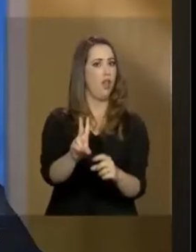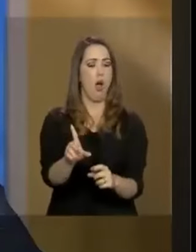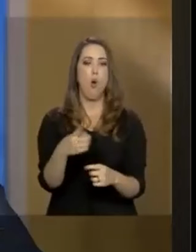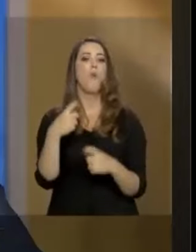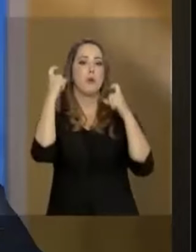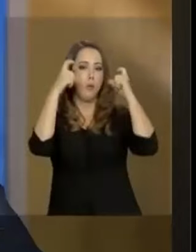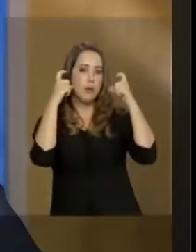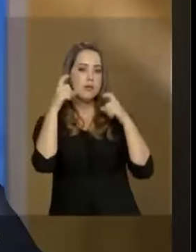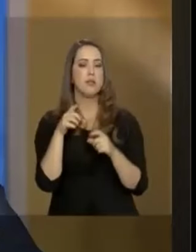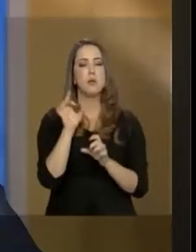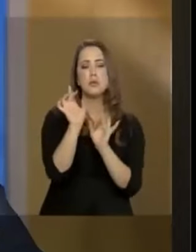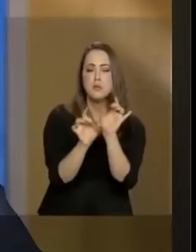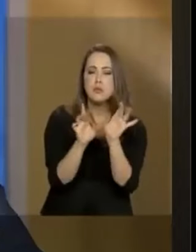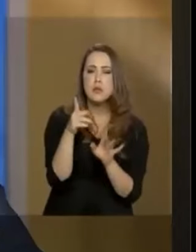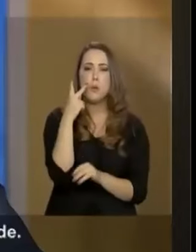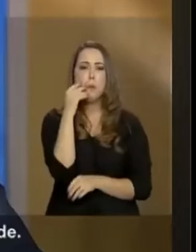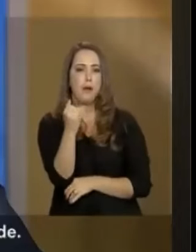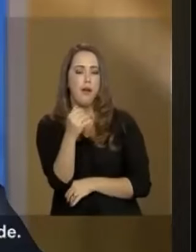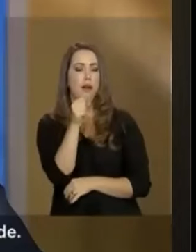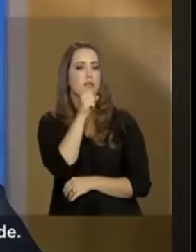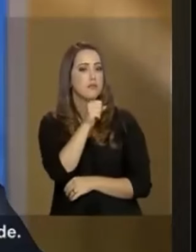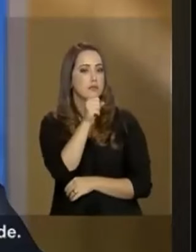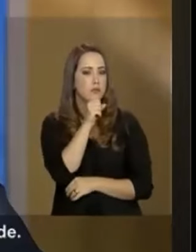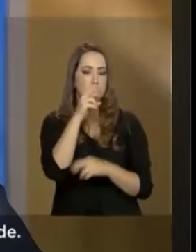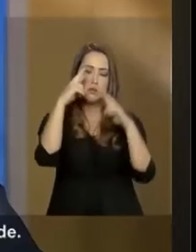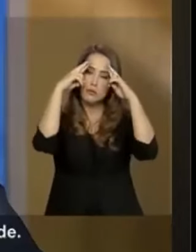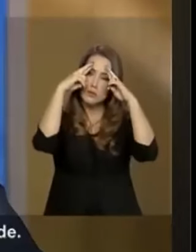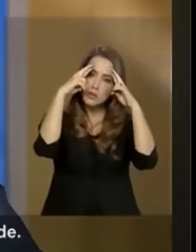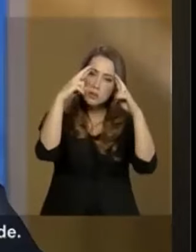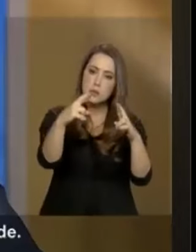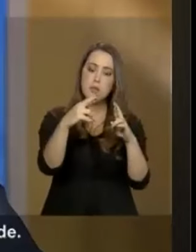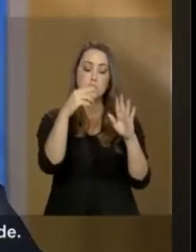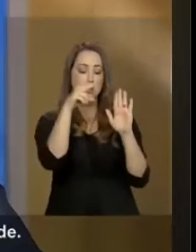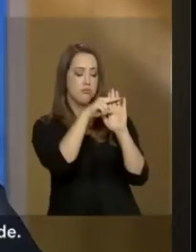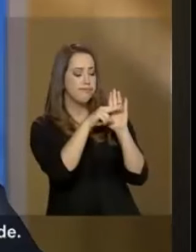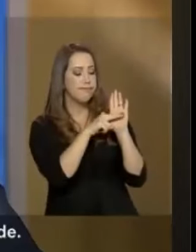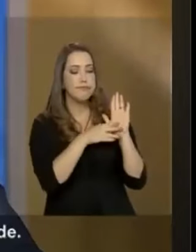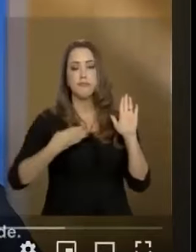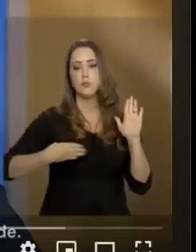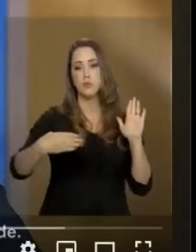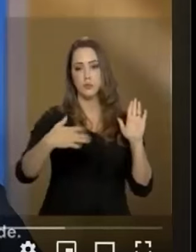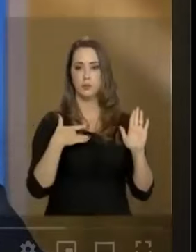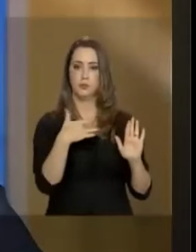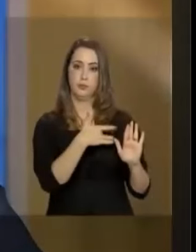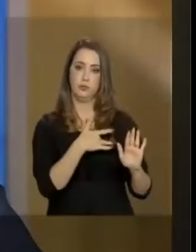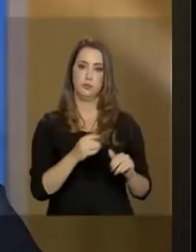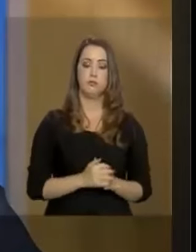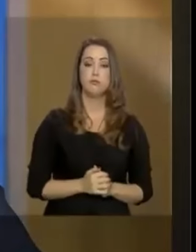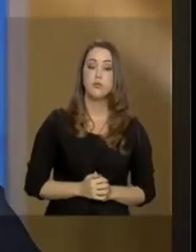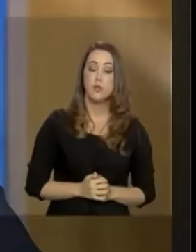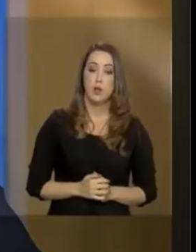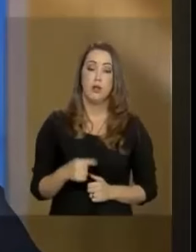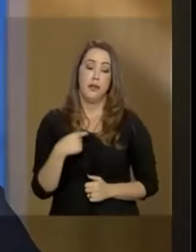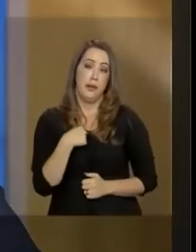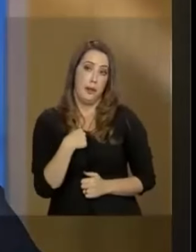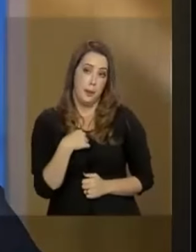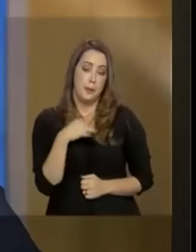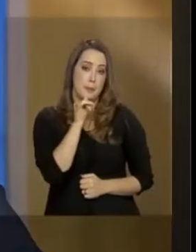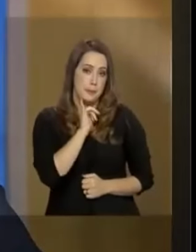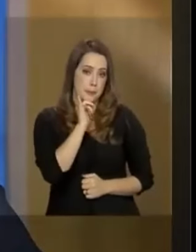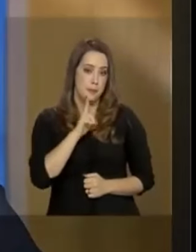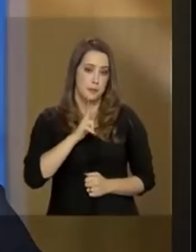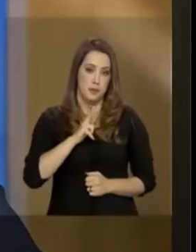aos nossos queridos pais e avós, respeitando as orientações do Ministério da Saúde. Ahí viene. No meu caso